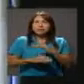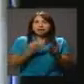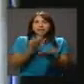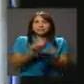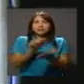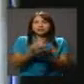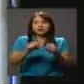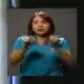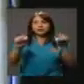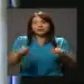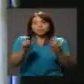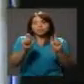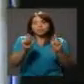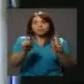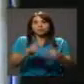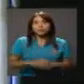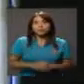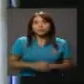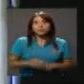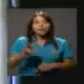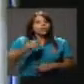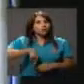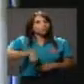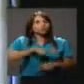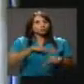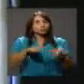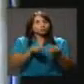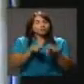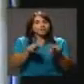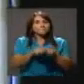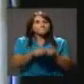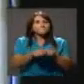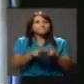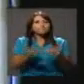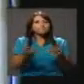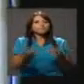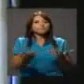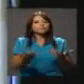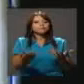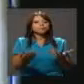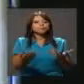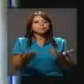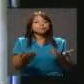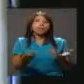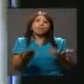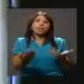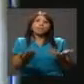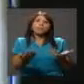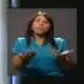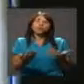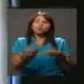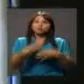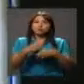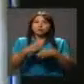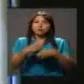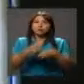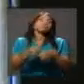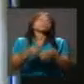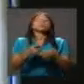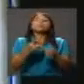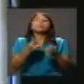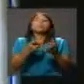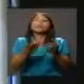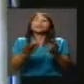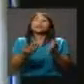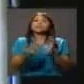nosotros hemos reivindicado también una una demanda histórica del Magisterio